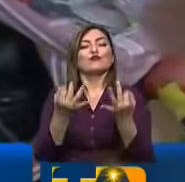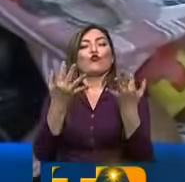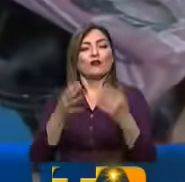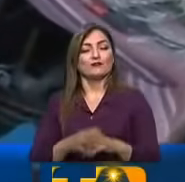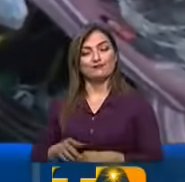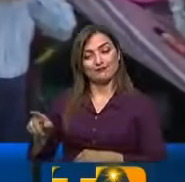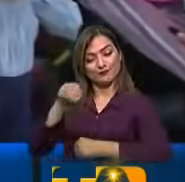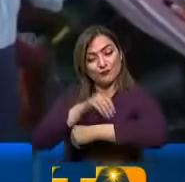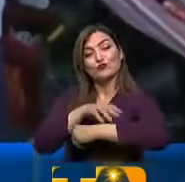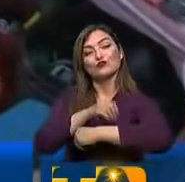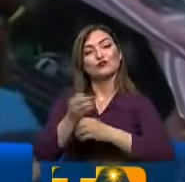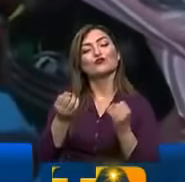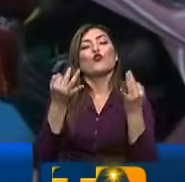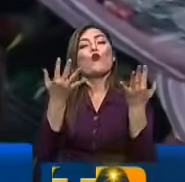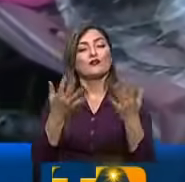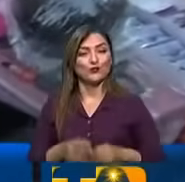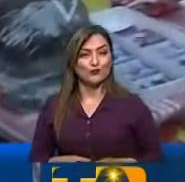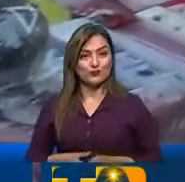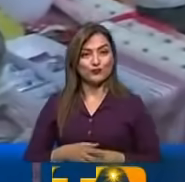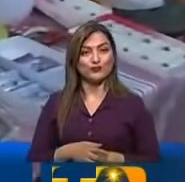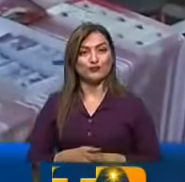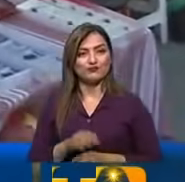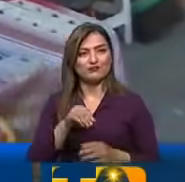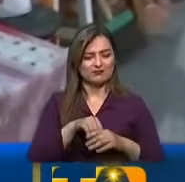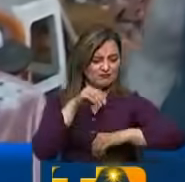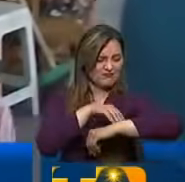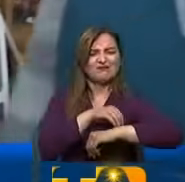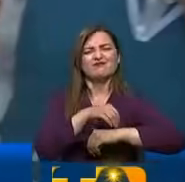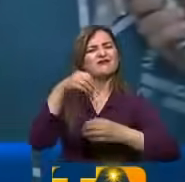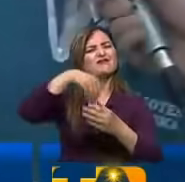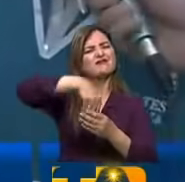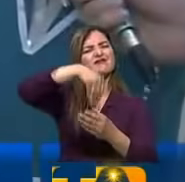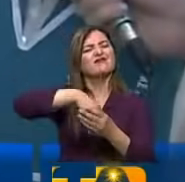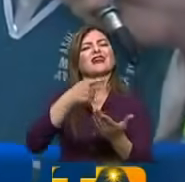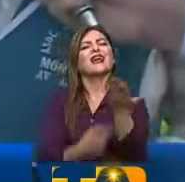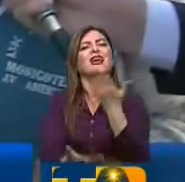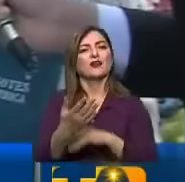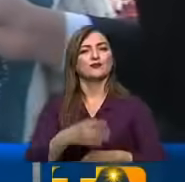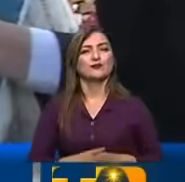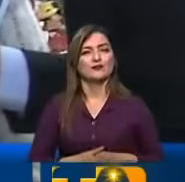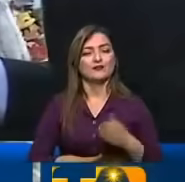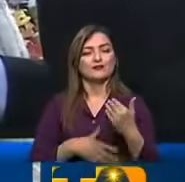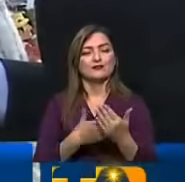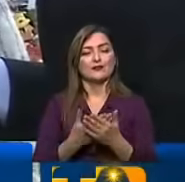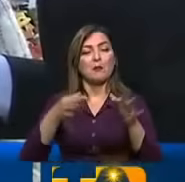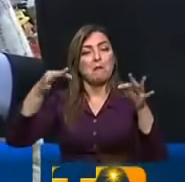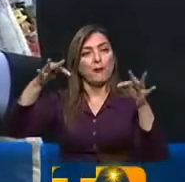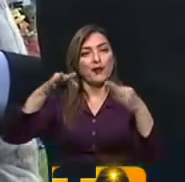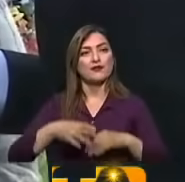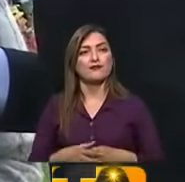estamos viendo estos monigotes aquí. ¿Qué precio tienen? ¿Qué tienen por dentro? Ya, todos los monigotes son hechos a base de